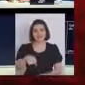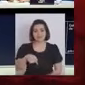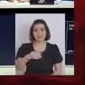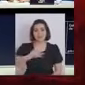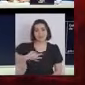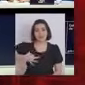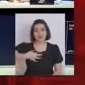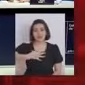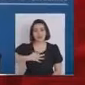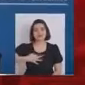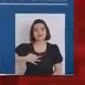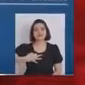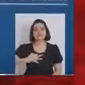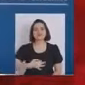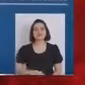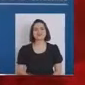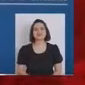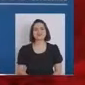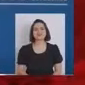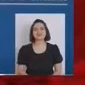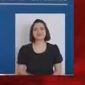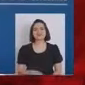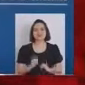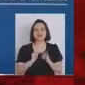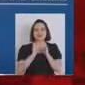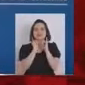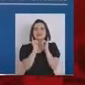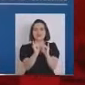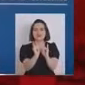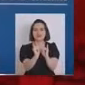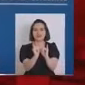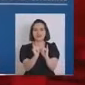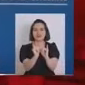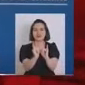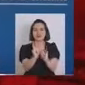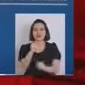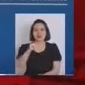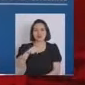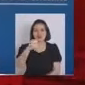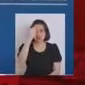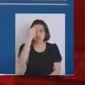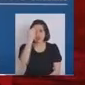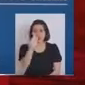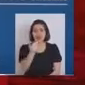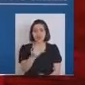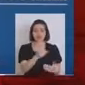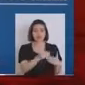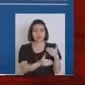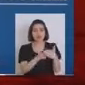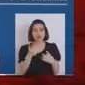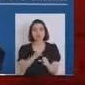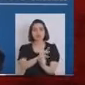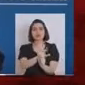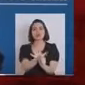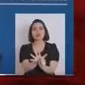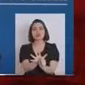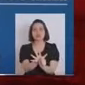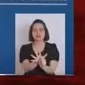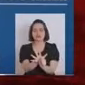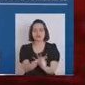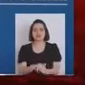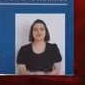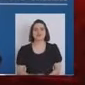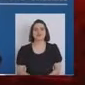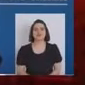estamos pasado el 90% de ocupación de camas UCI. Eso sí, la autoridad ha dicho que todavía esto puede crecer, se